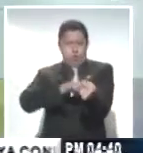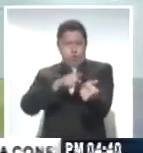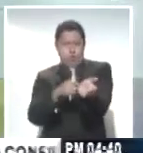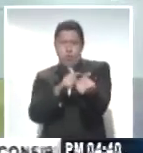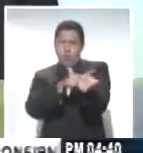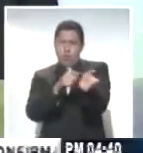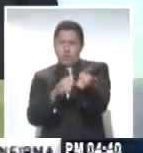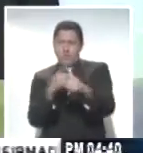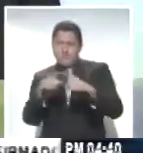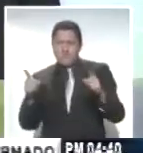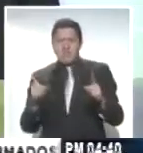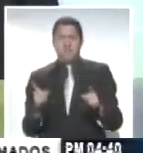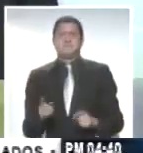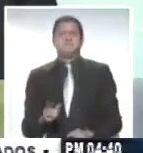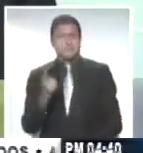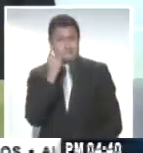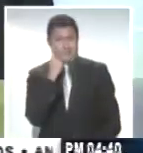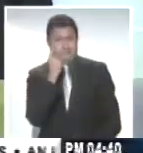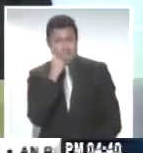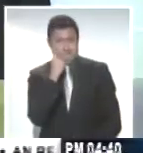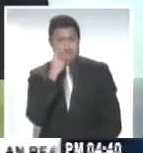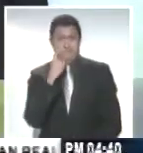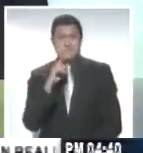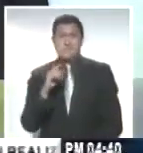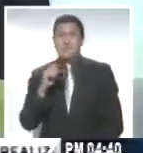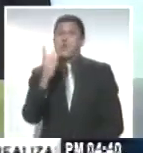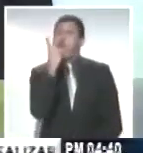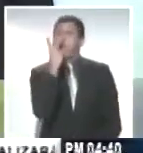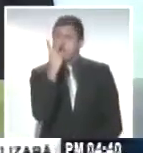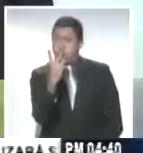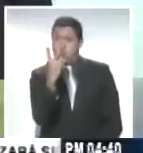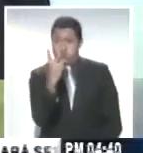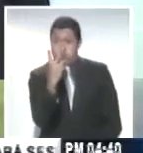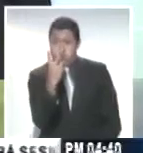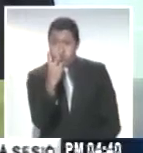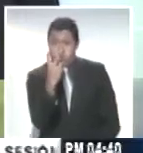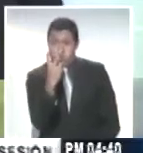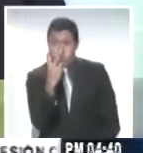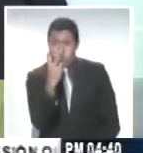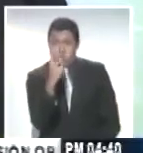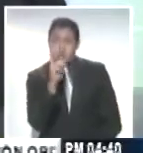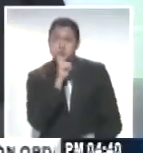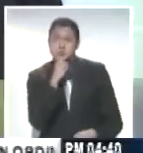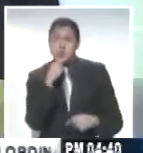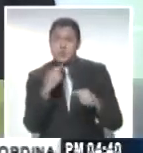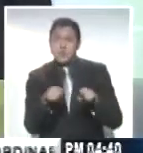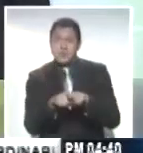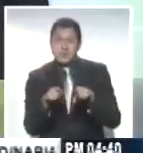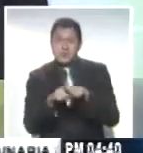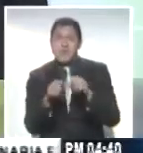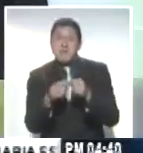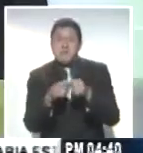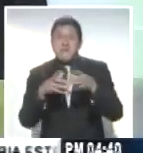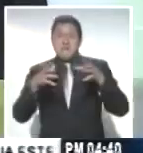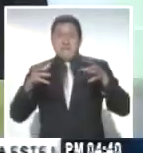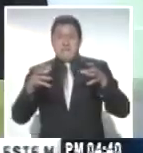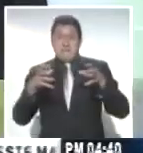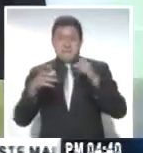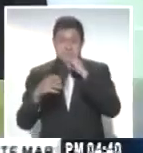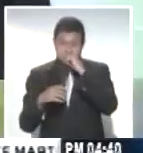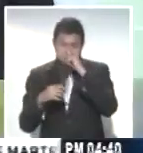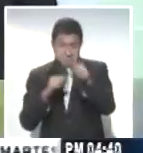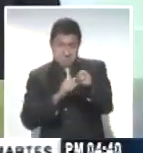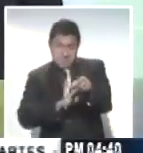carpiano? Fíjense que los dos tienen el nombre de inflamación, porque va a